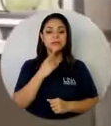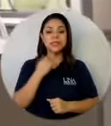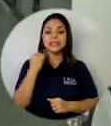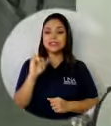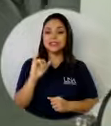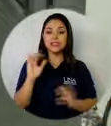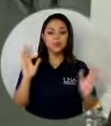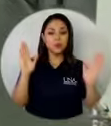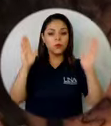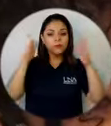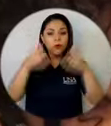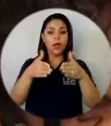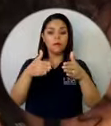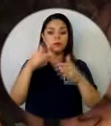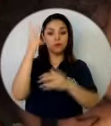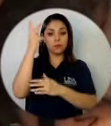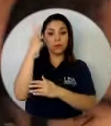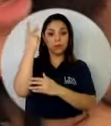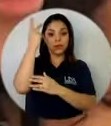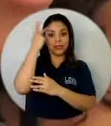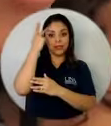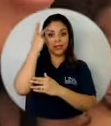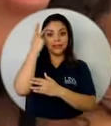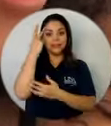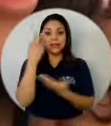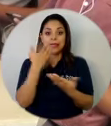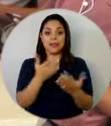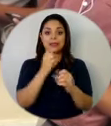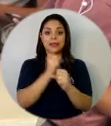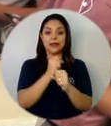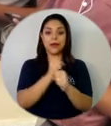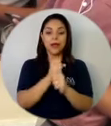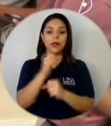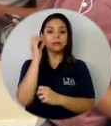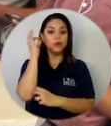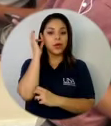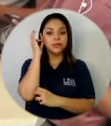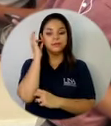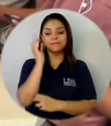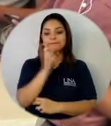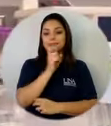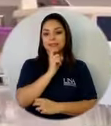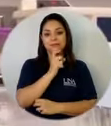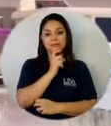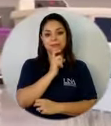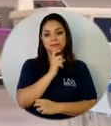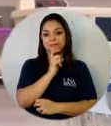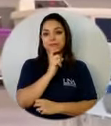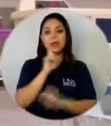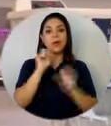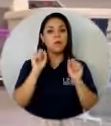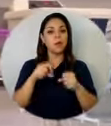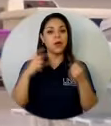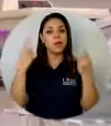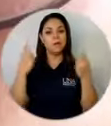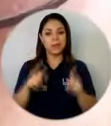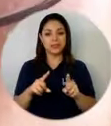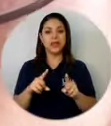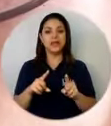en políticas que generen empleo en las mujeres, difícilmente, o sea, le puede tomar muchísimos más años al